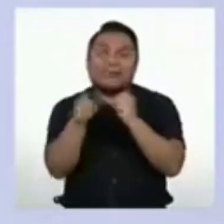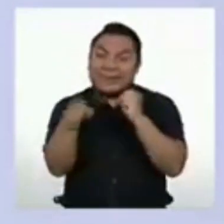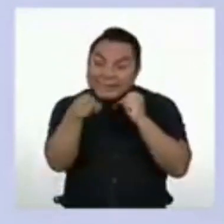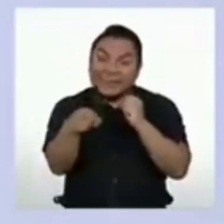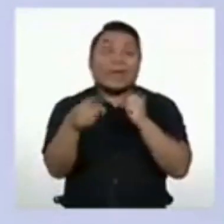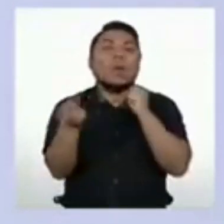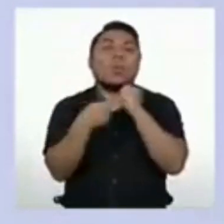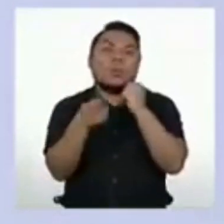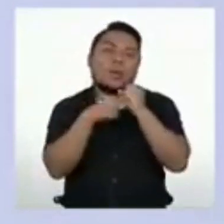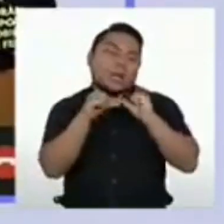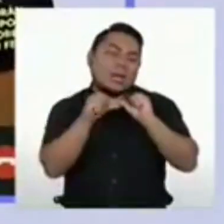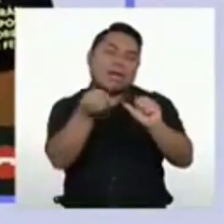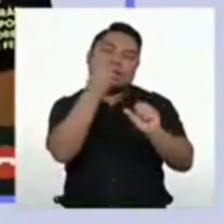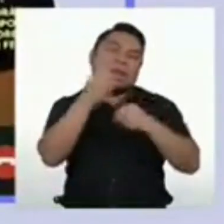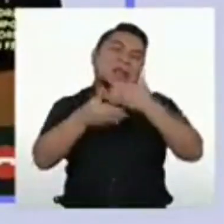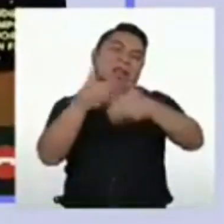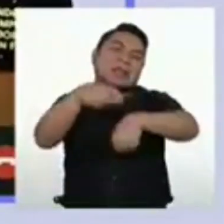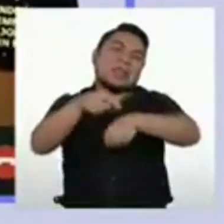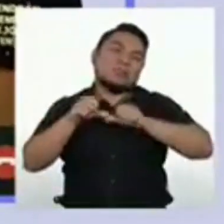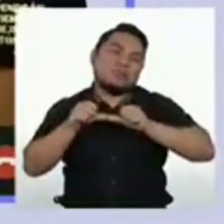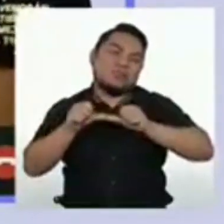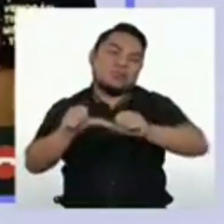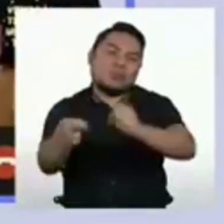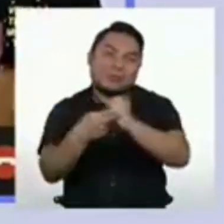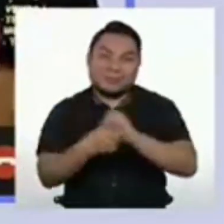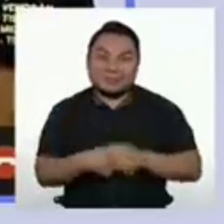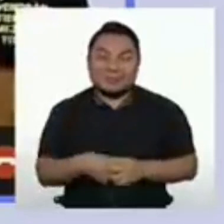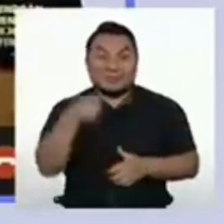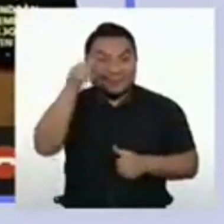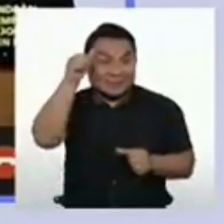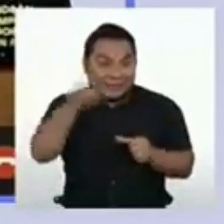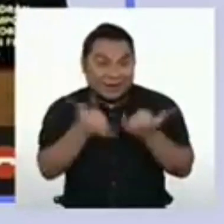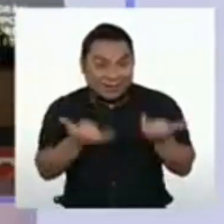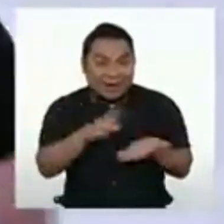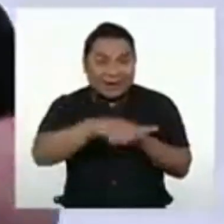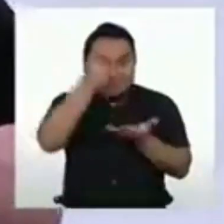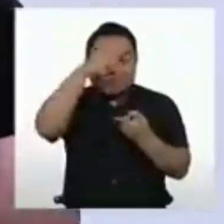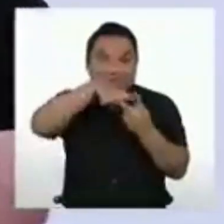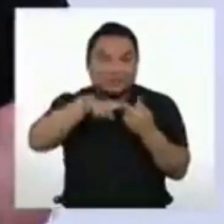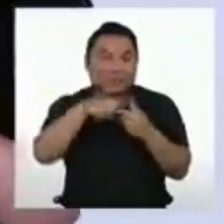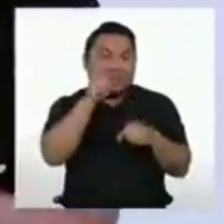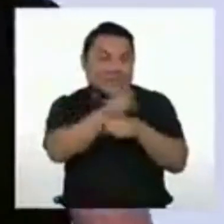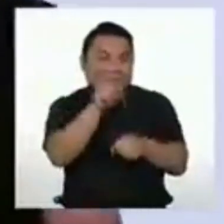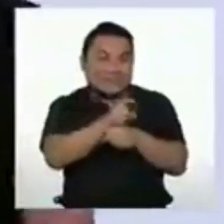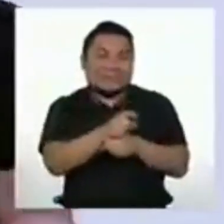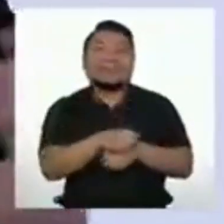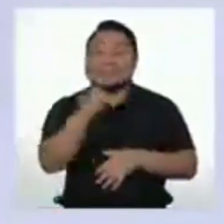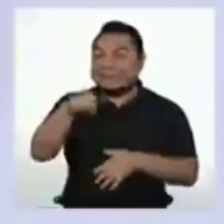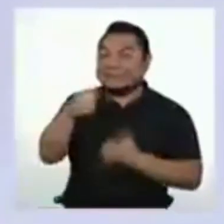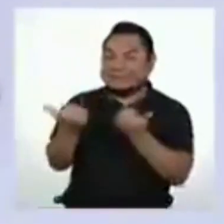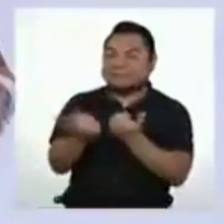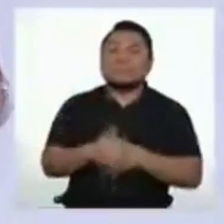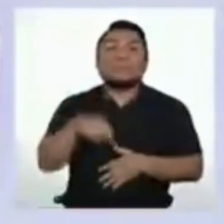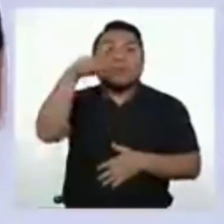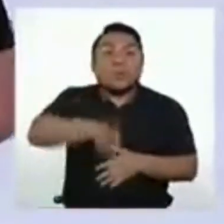nuestros alimentos. ¿Te parece si recordamos todo lo que hemos aprendido hoy? Sí, profesor, me parece genial.